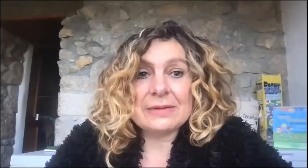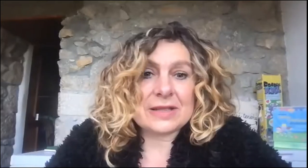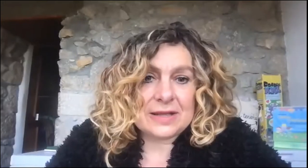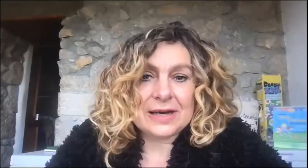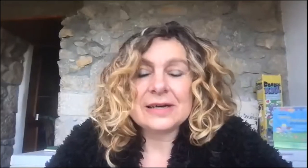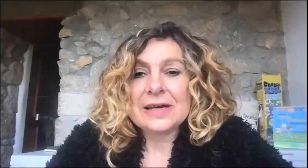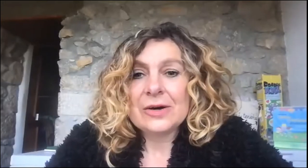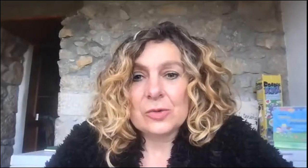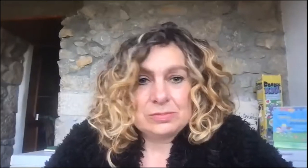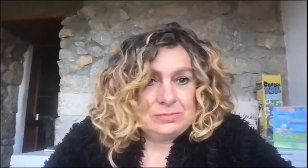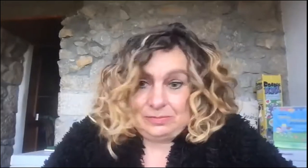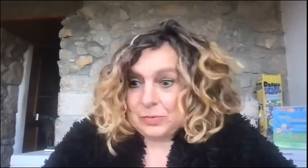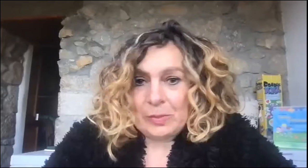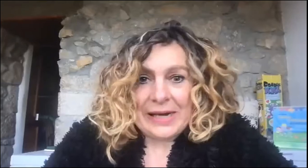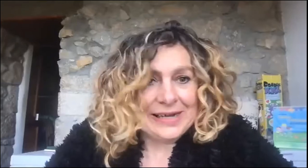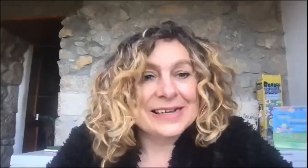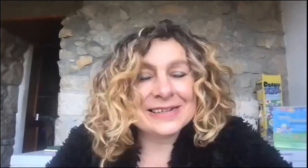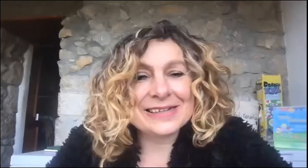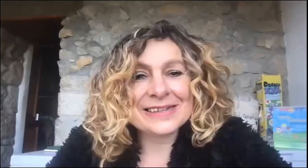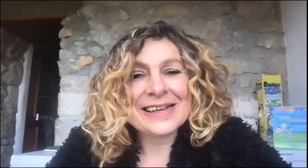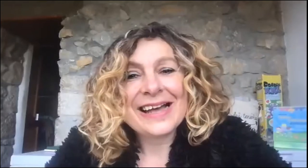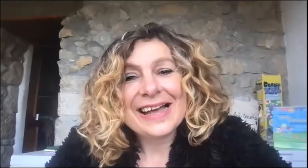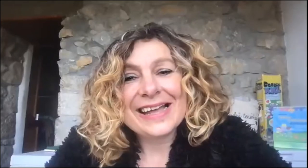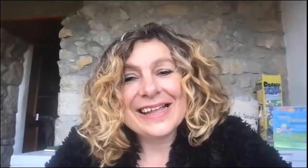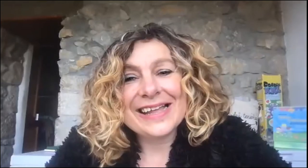gran diversidad humana.